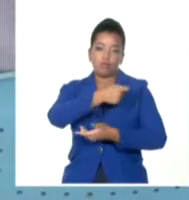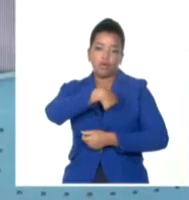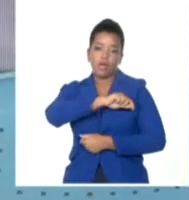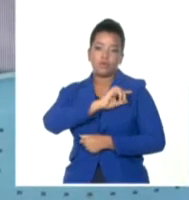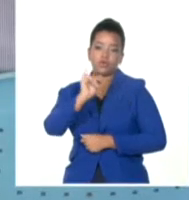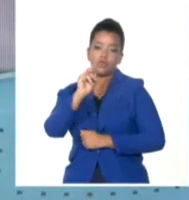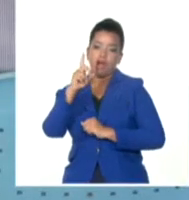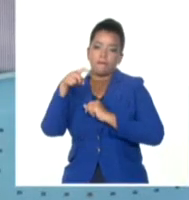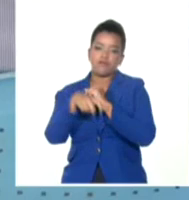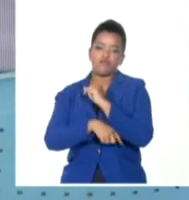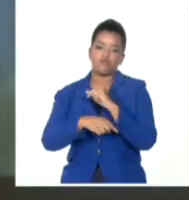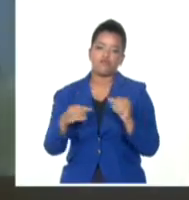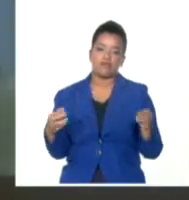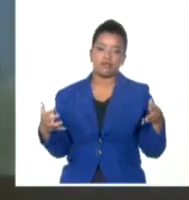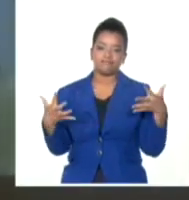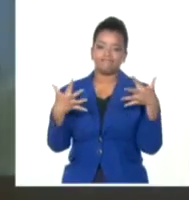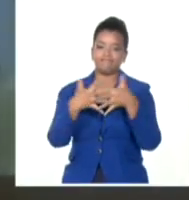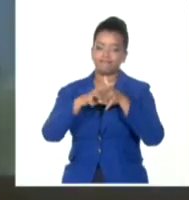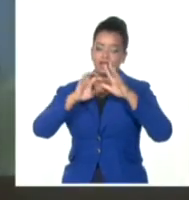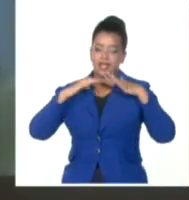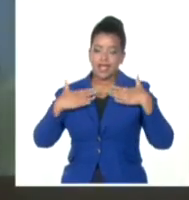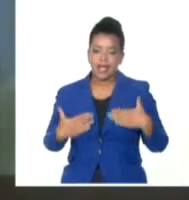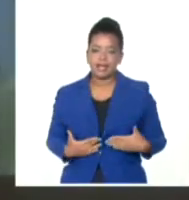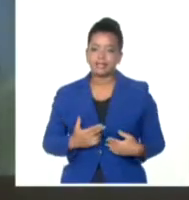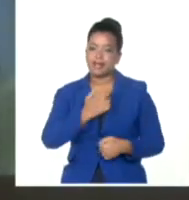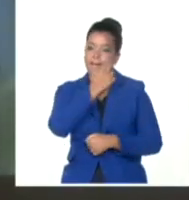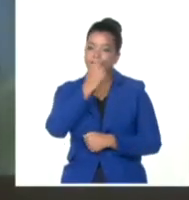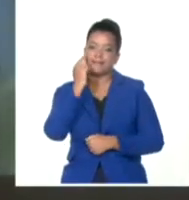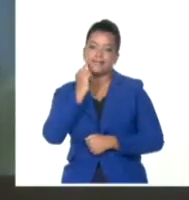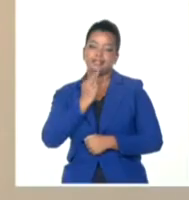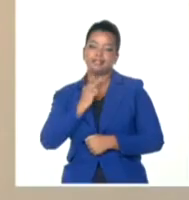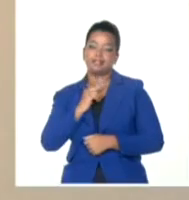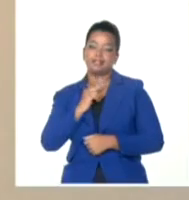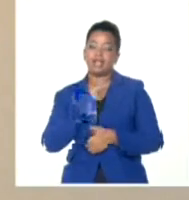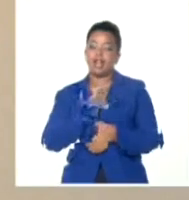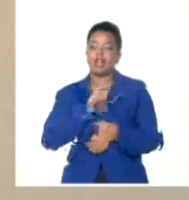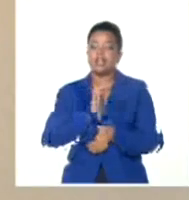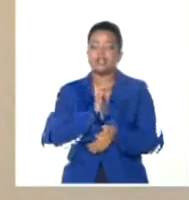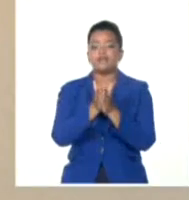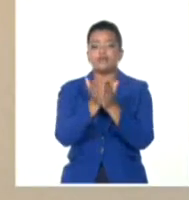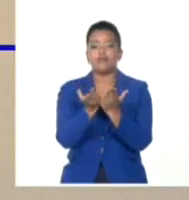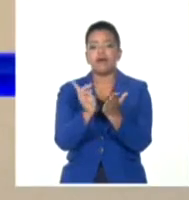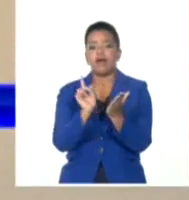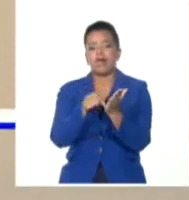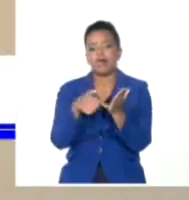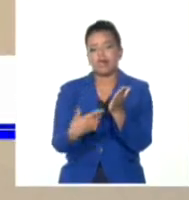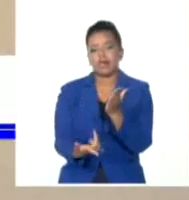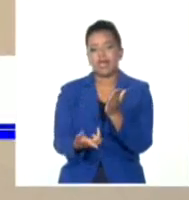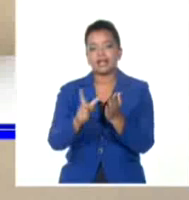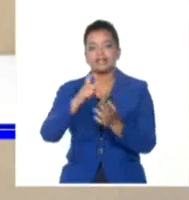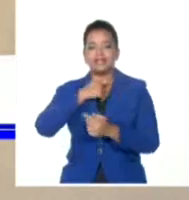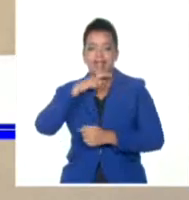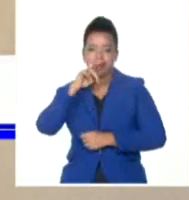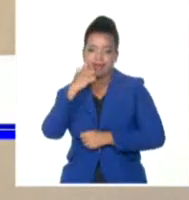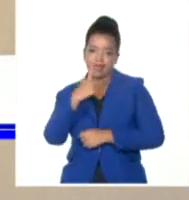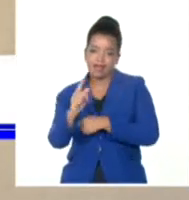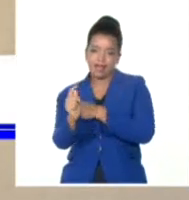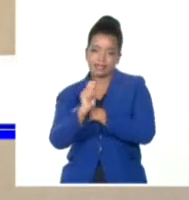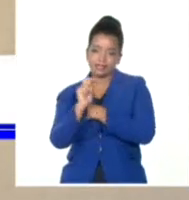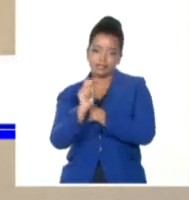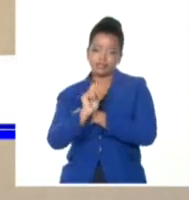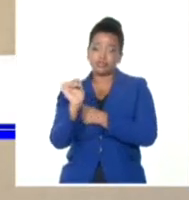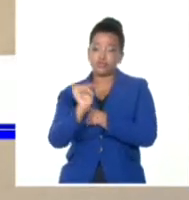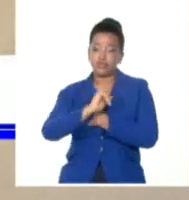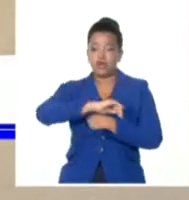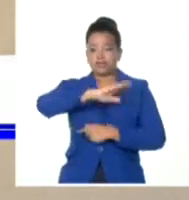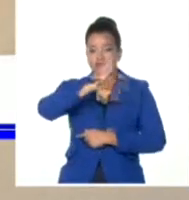profundo humanismo y sentido de la ética martiana. En este libro está reflejado lo que Celia nos enseñó, lo que vivió en la Sierra